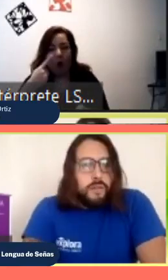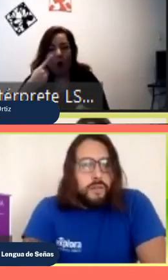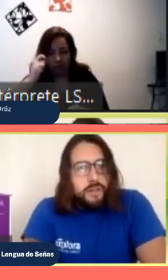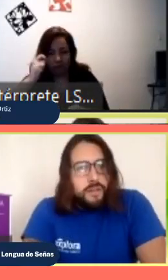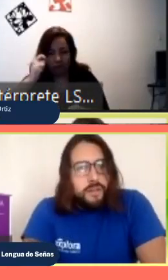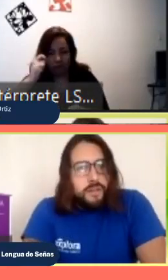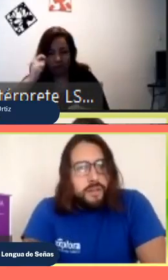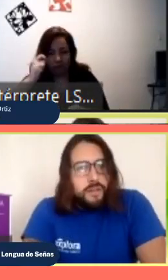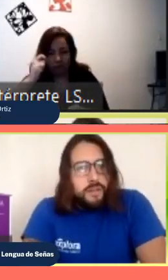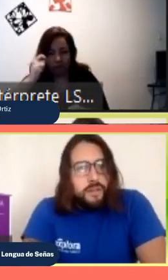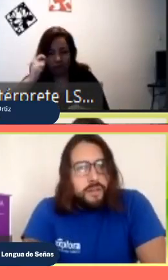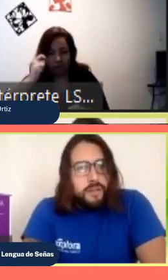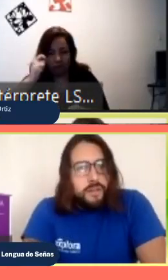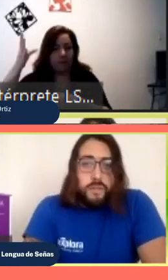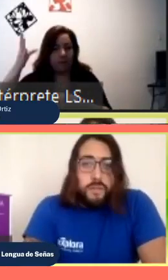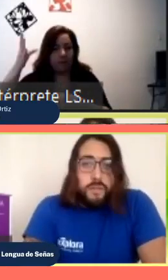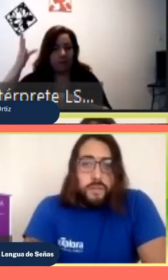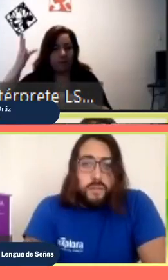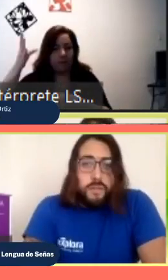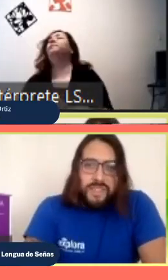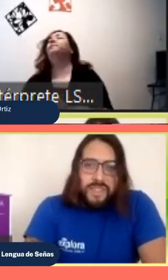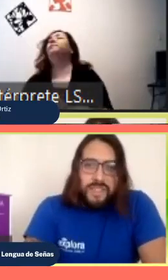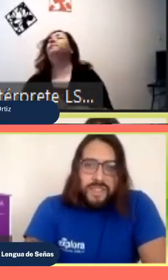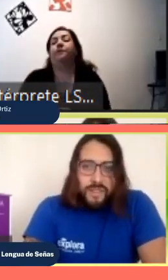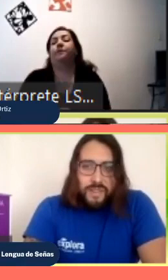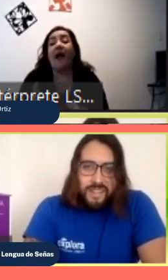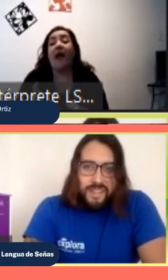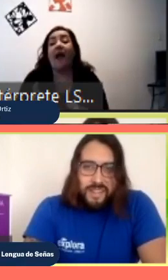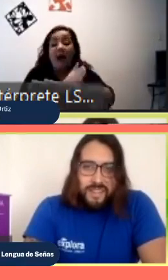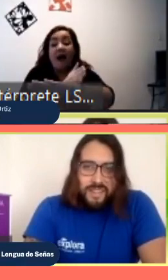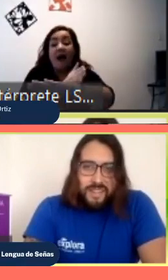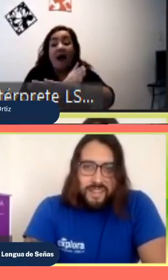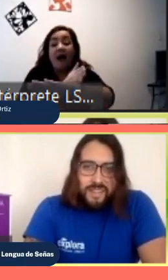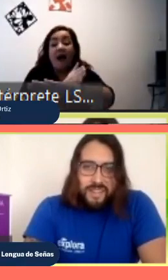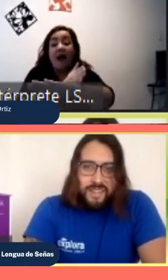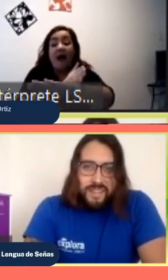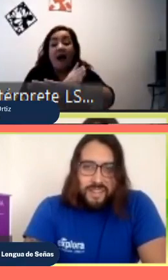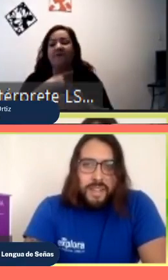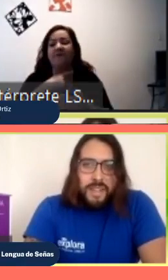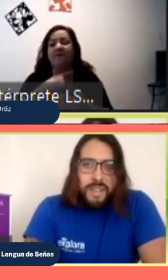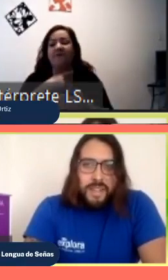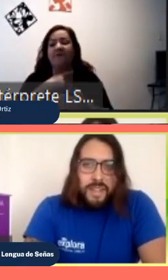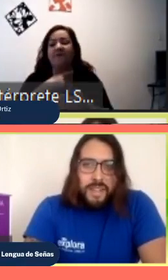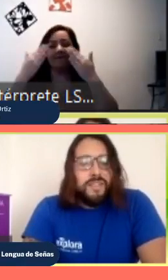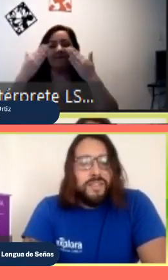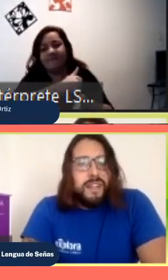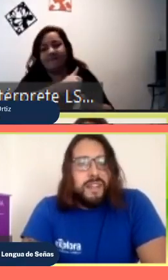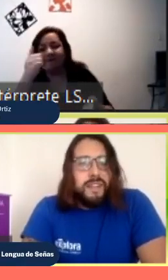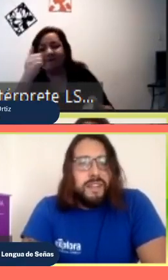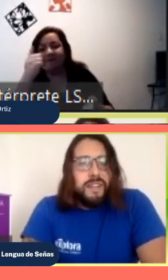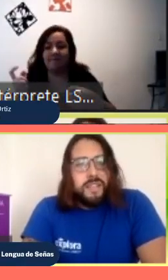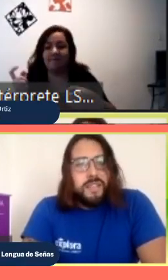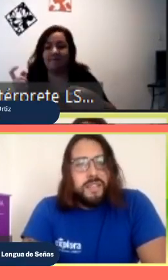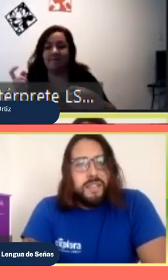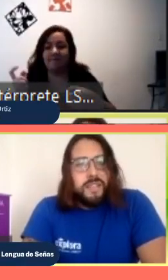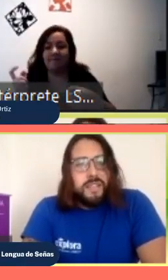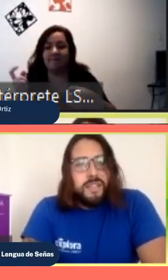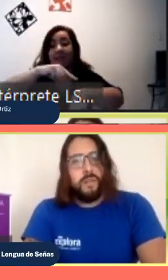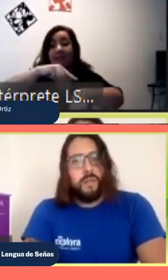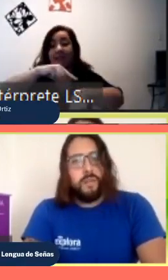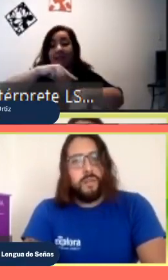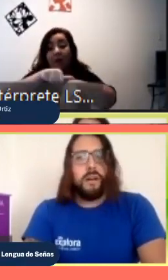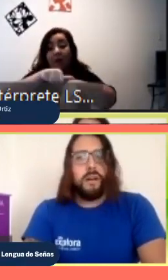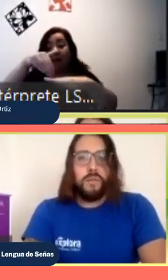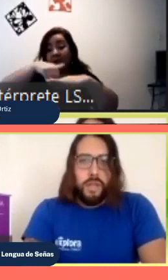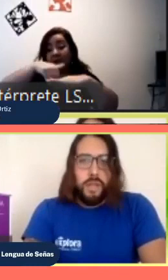Antes de comenzar, queremos saludar a todos y a todas quienes se están conectando en esta transmisión a esta hora de la tarde, así como también